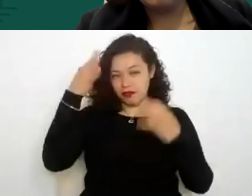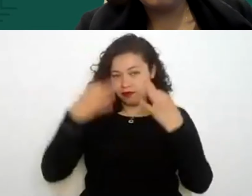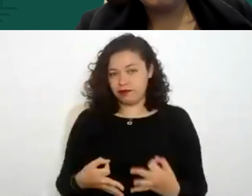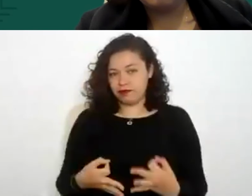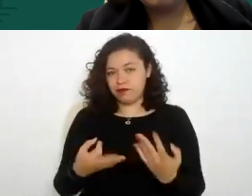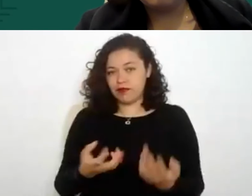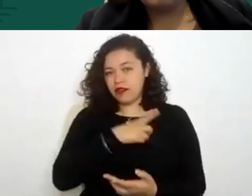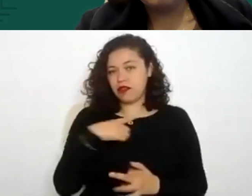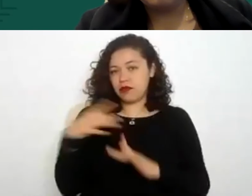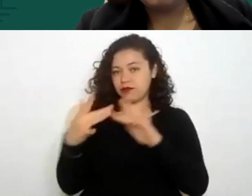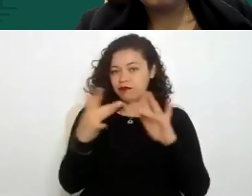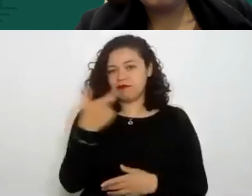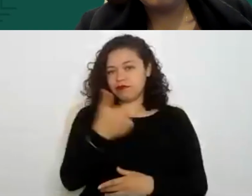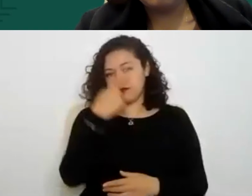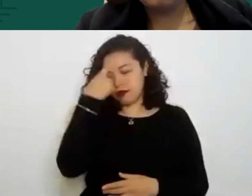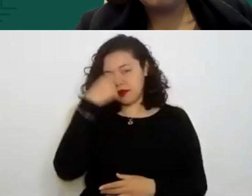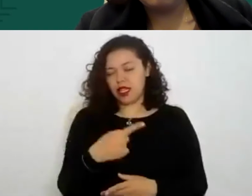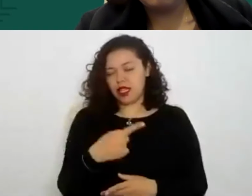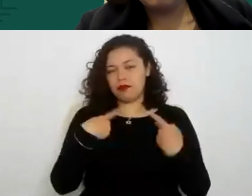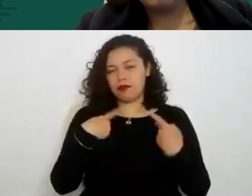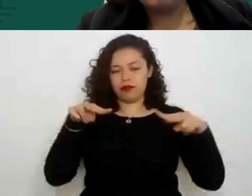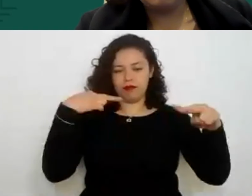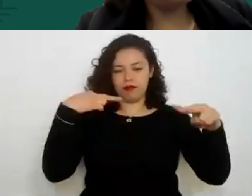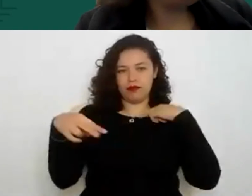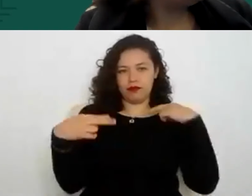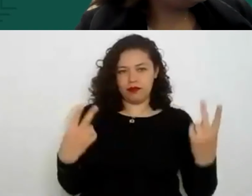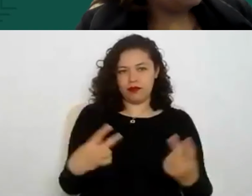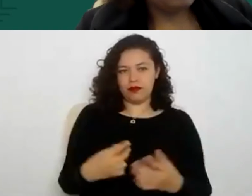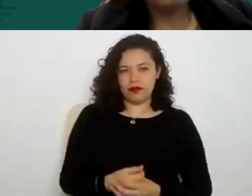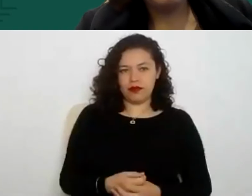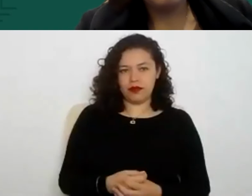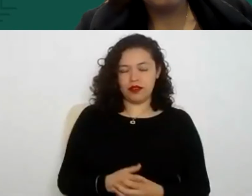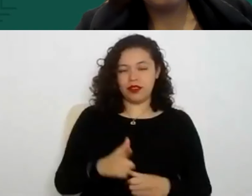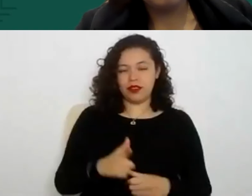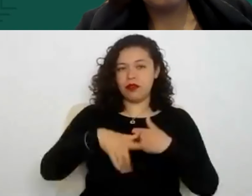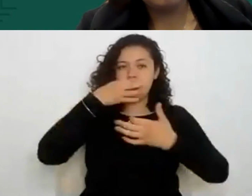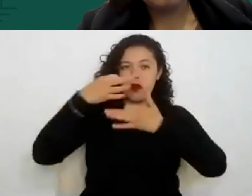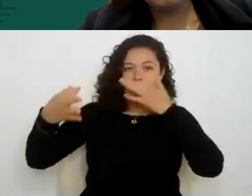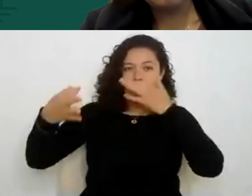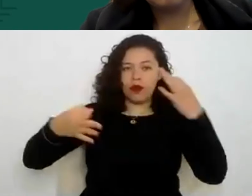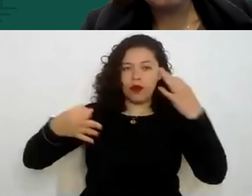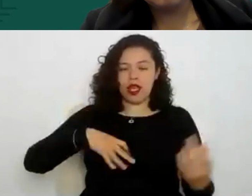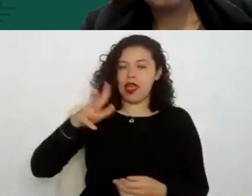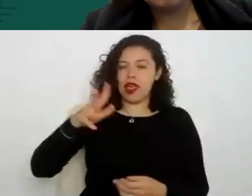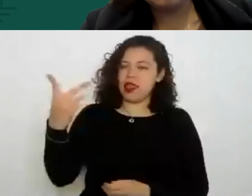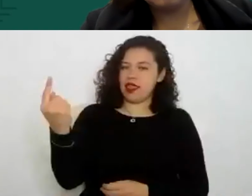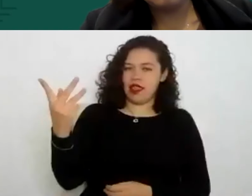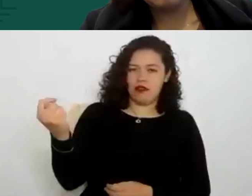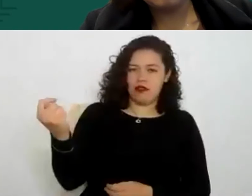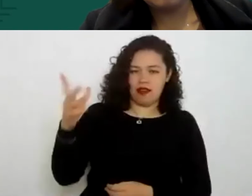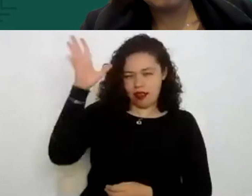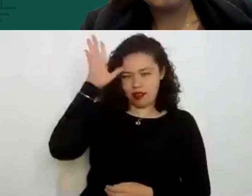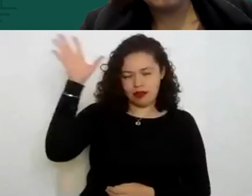Entonces, pues sí, no te voy a decir que te vas a ir a pagar un spot publicitario en TV Azteca, porque pues ahí sí se nos van todos los recursos, no